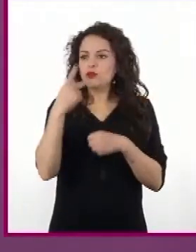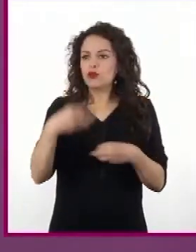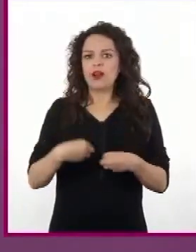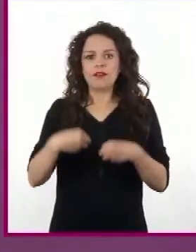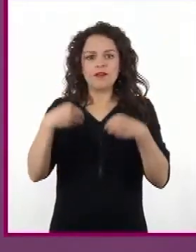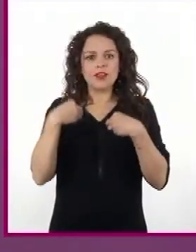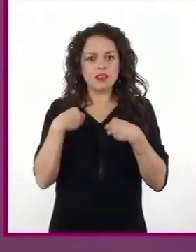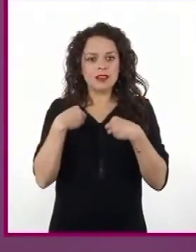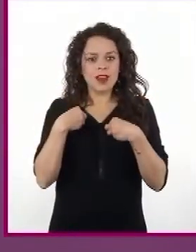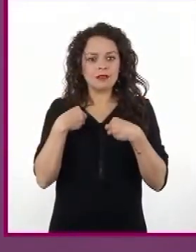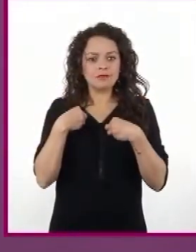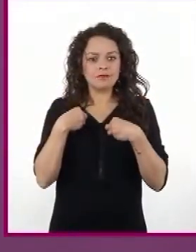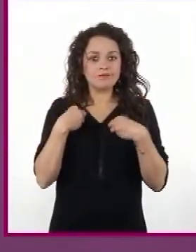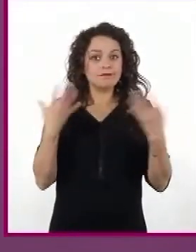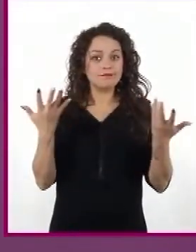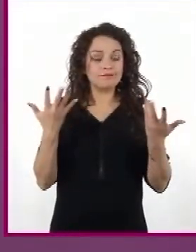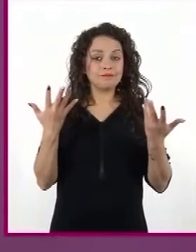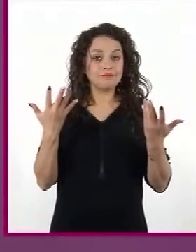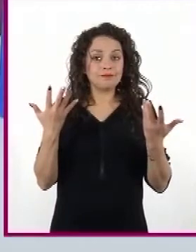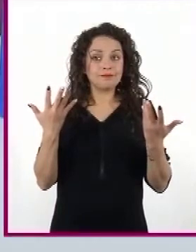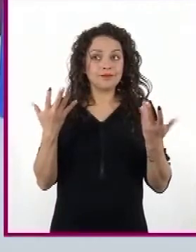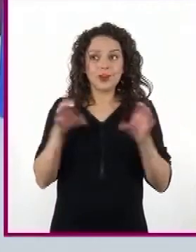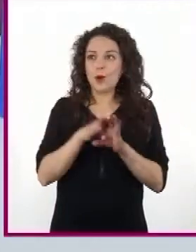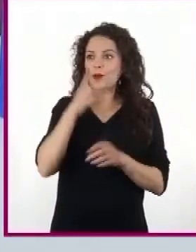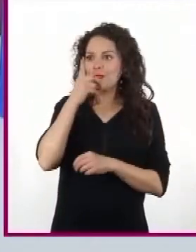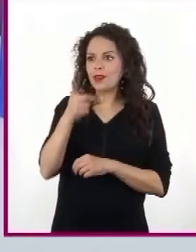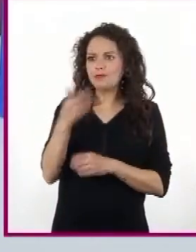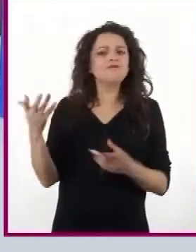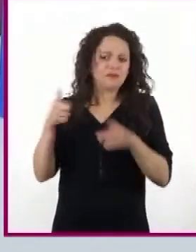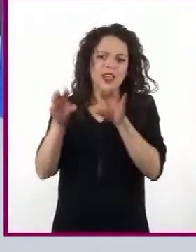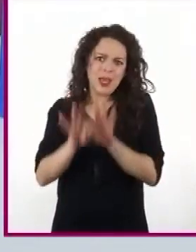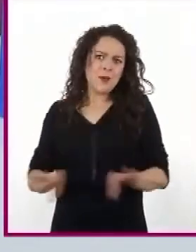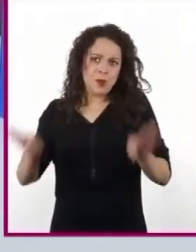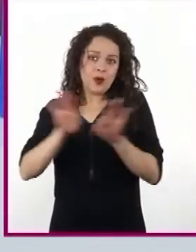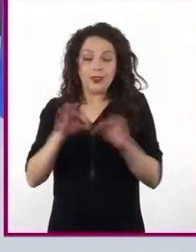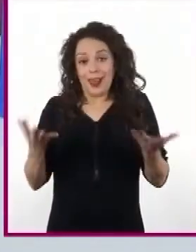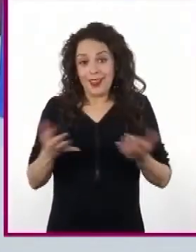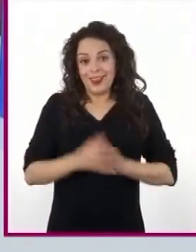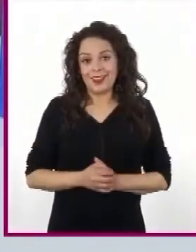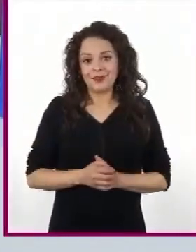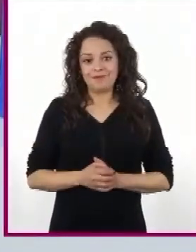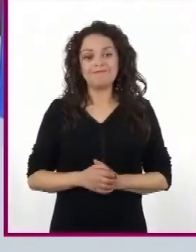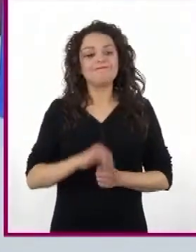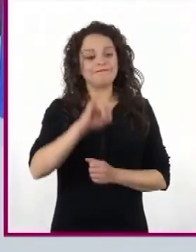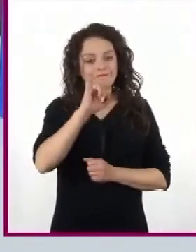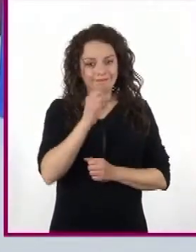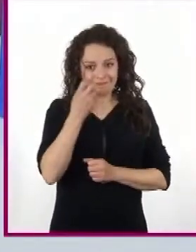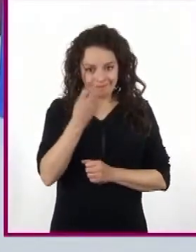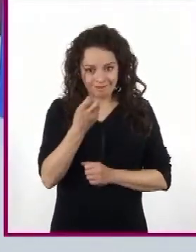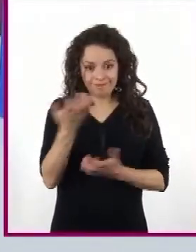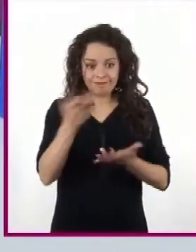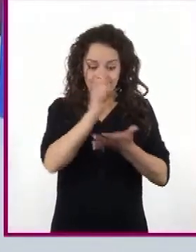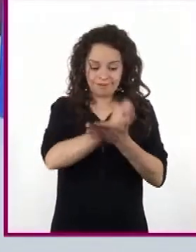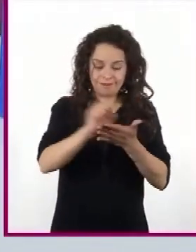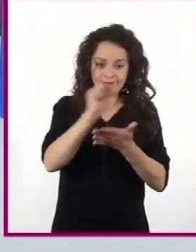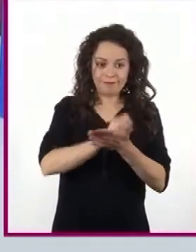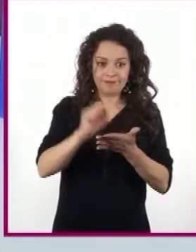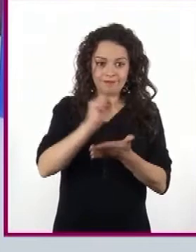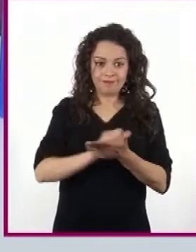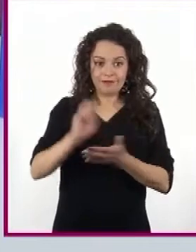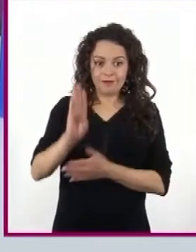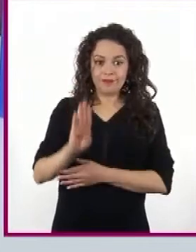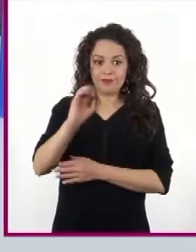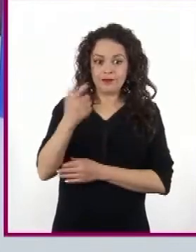no sean, importantes. Así es, en la elaboración de un texto biográfico debemos